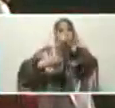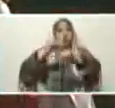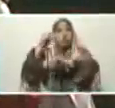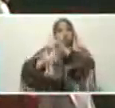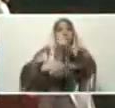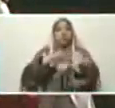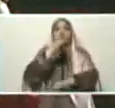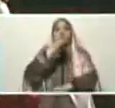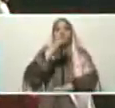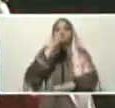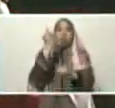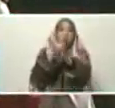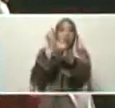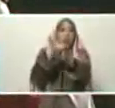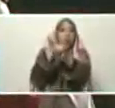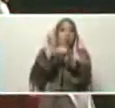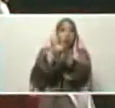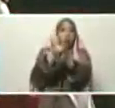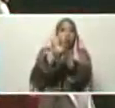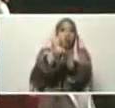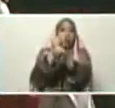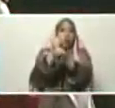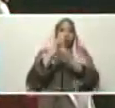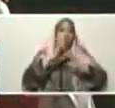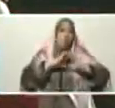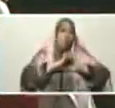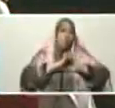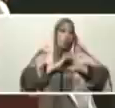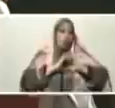paredes y corazones